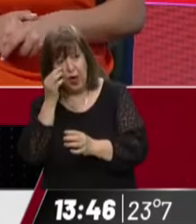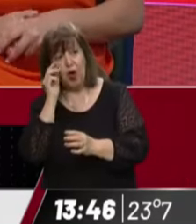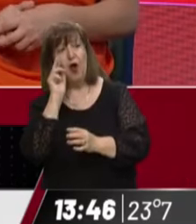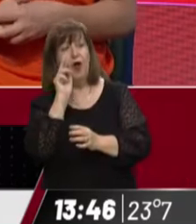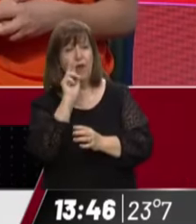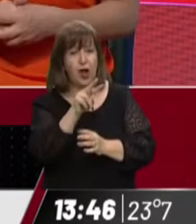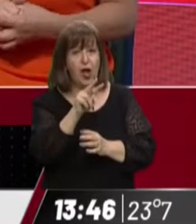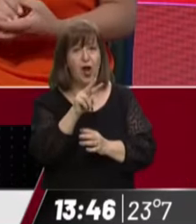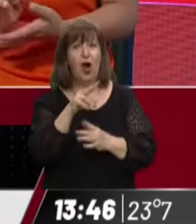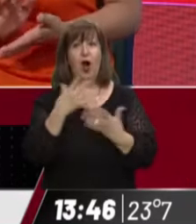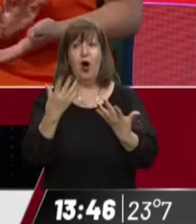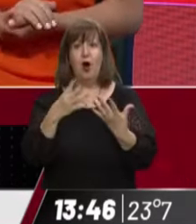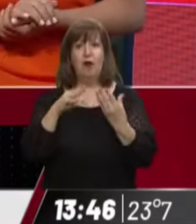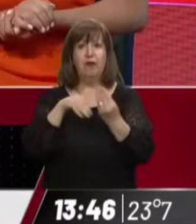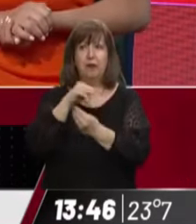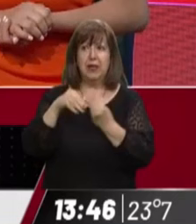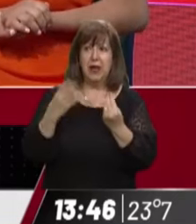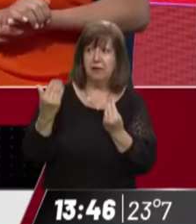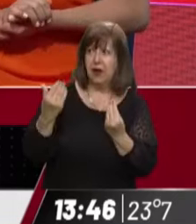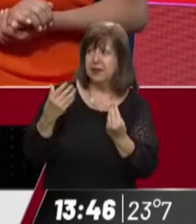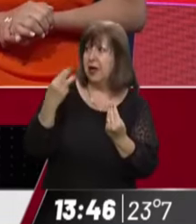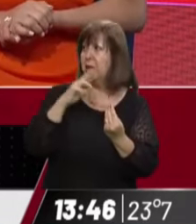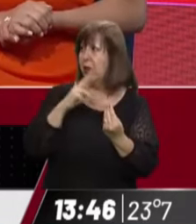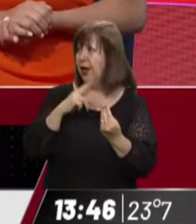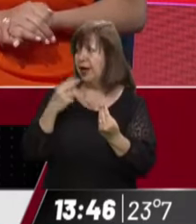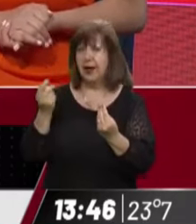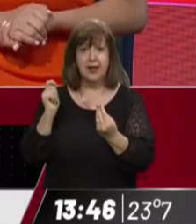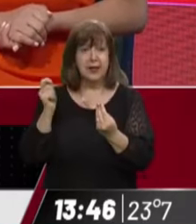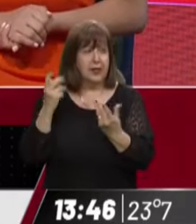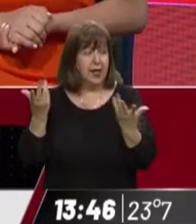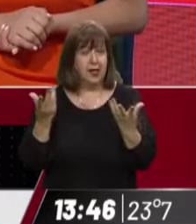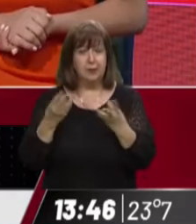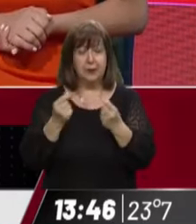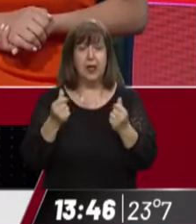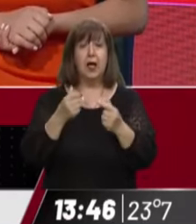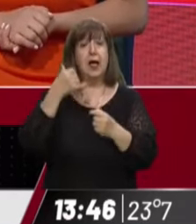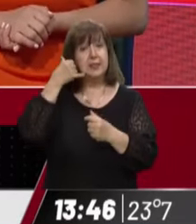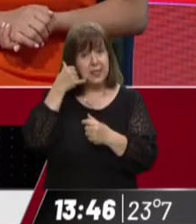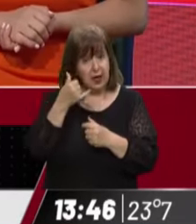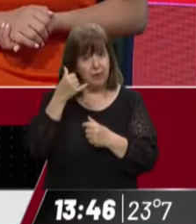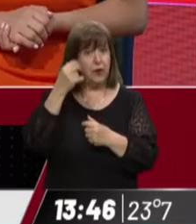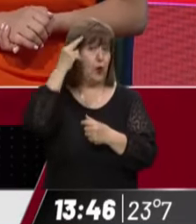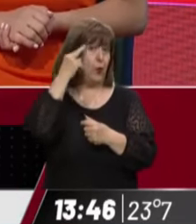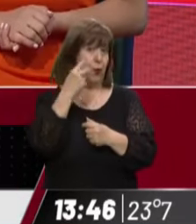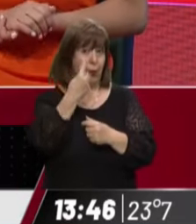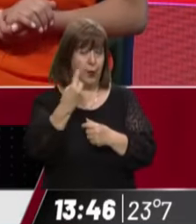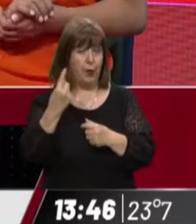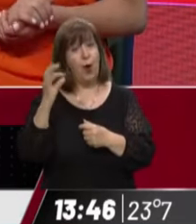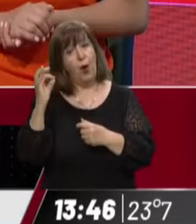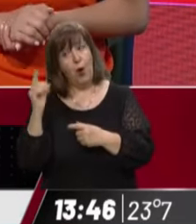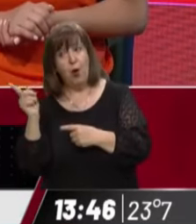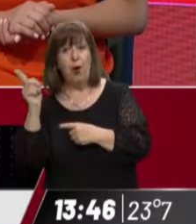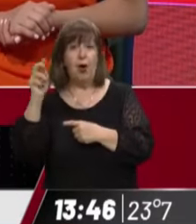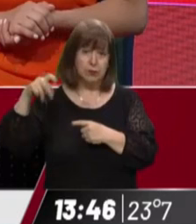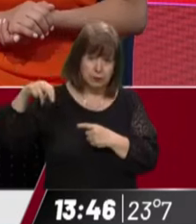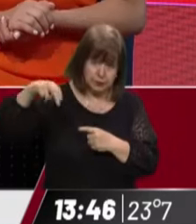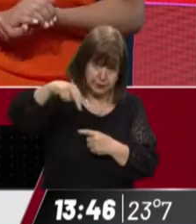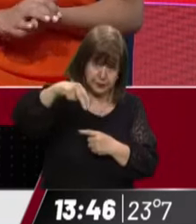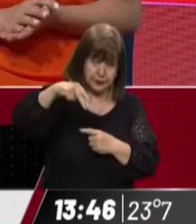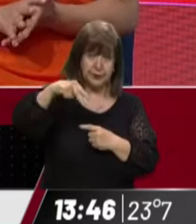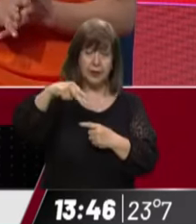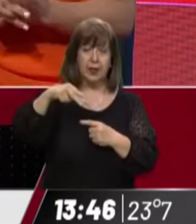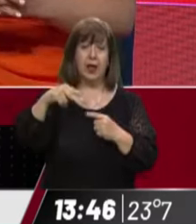su familiar no ha llegado a su casa en algún momento, puedan comunicarse directamente al 911 o tener la posibilidad de acercarse a la comisaría más cercana. La